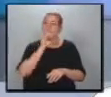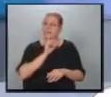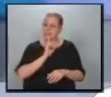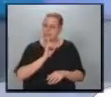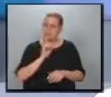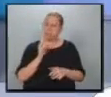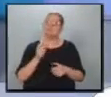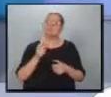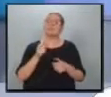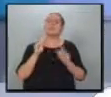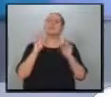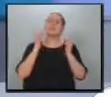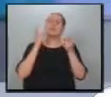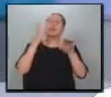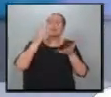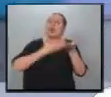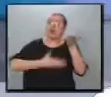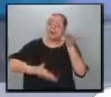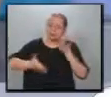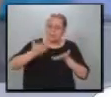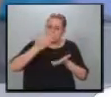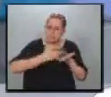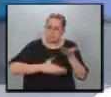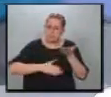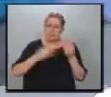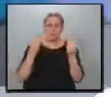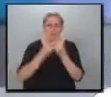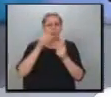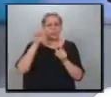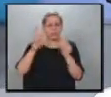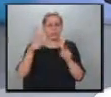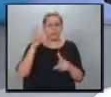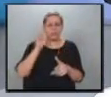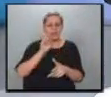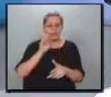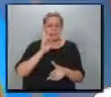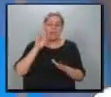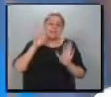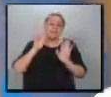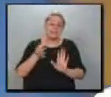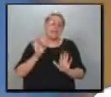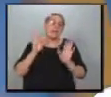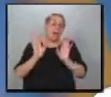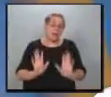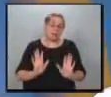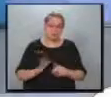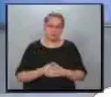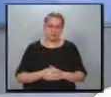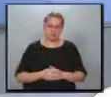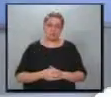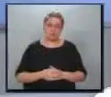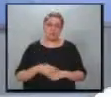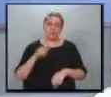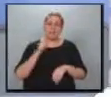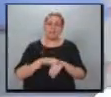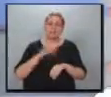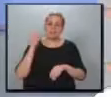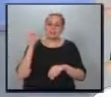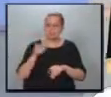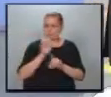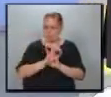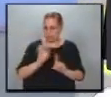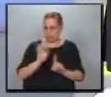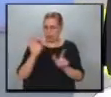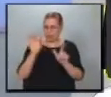lo estamos compartiendo seguramente con mucha gente que sabe que esto es así. realmente. El tiempo que no sobra en televisión. El tiempo